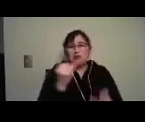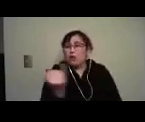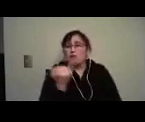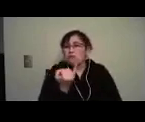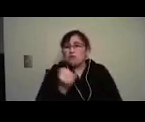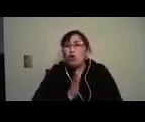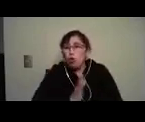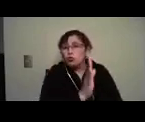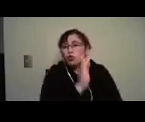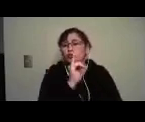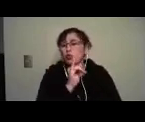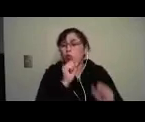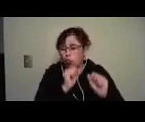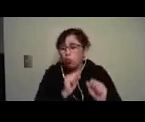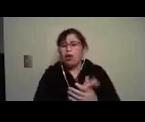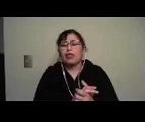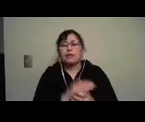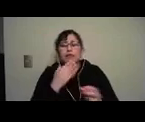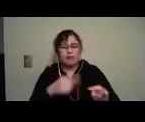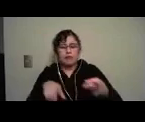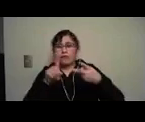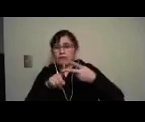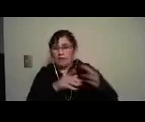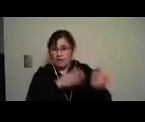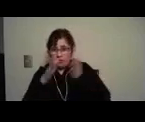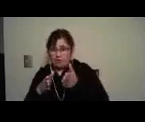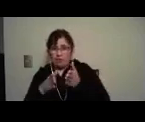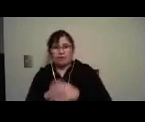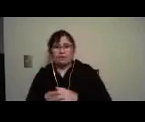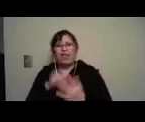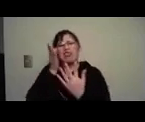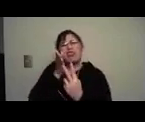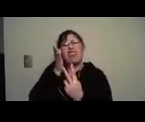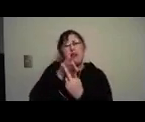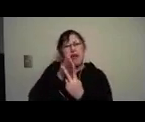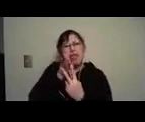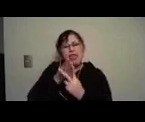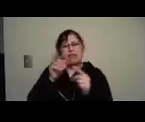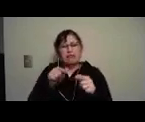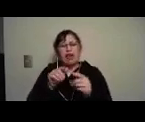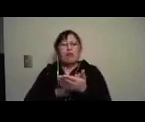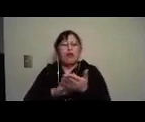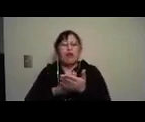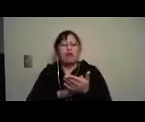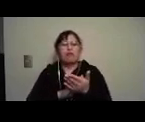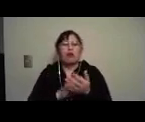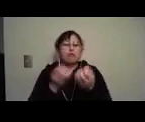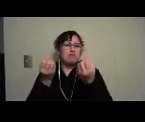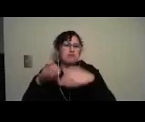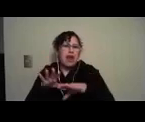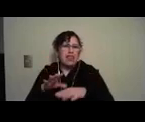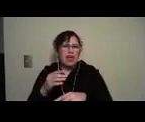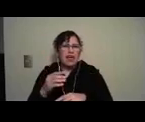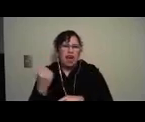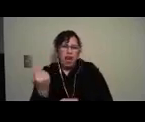ya una fase en ABD básica, ¿cierto? Instrumentales, una fase intermedia donde ya han perdido algún grado de autonomía e